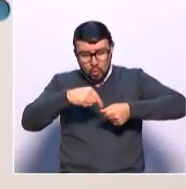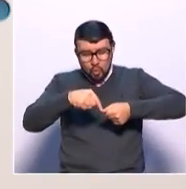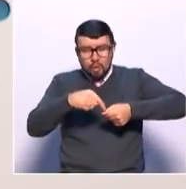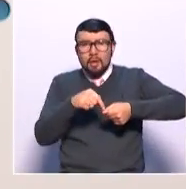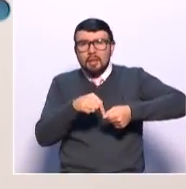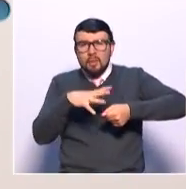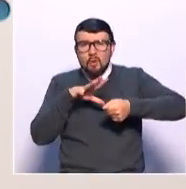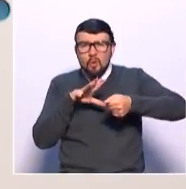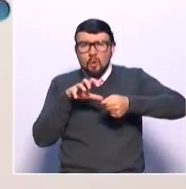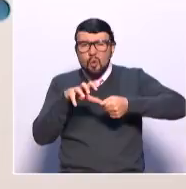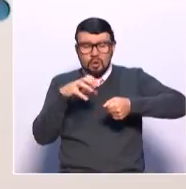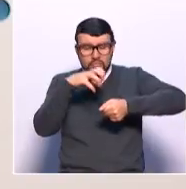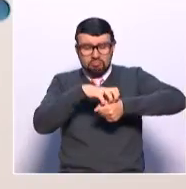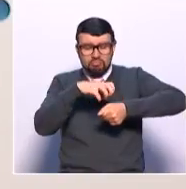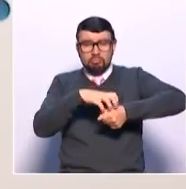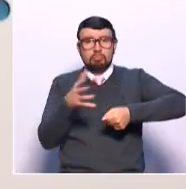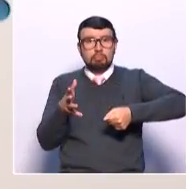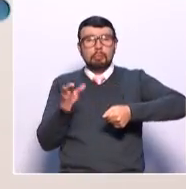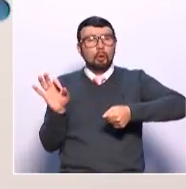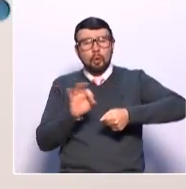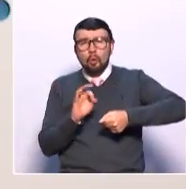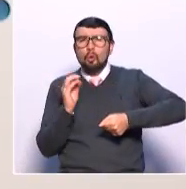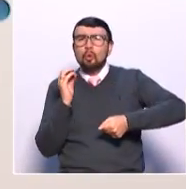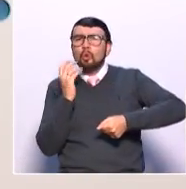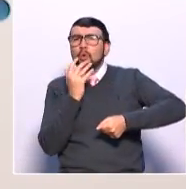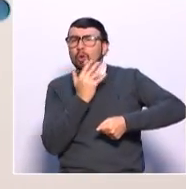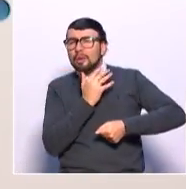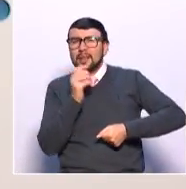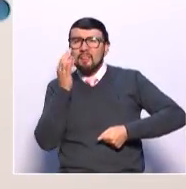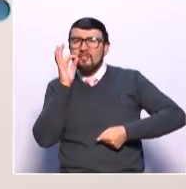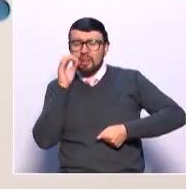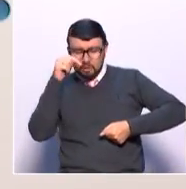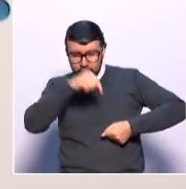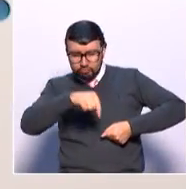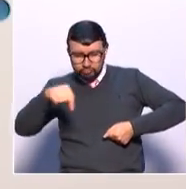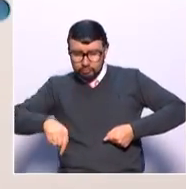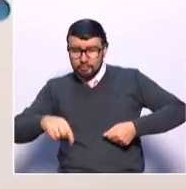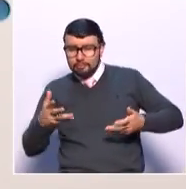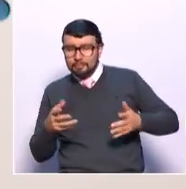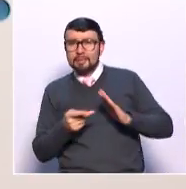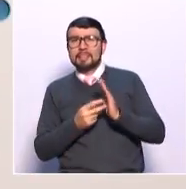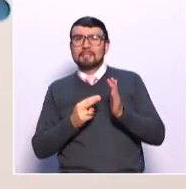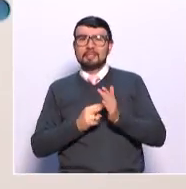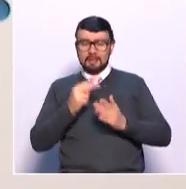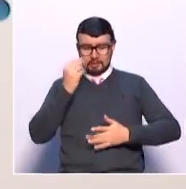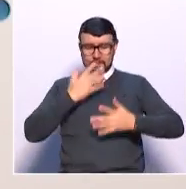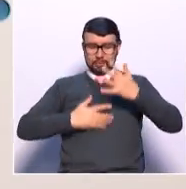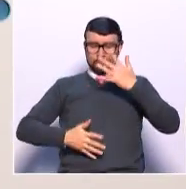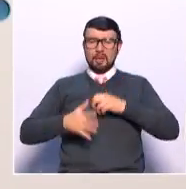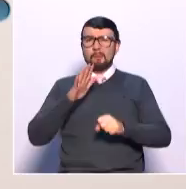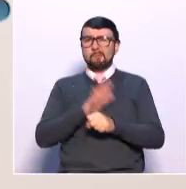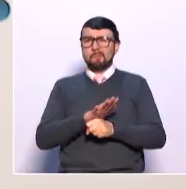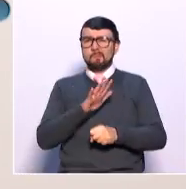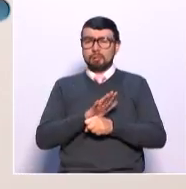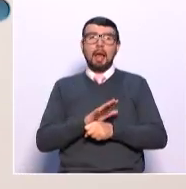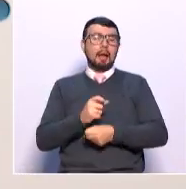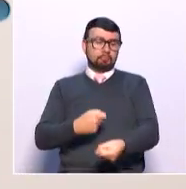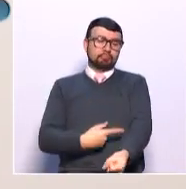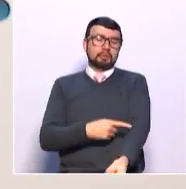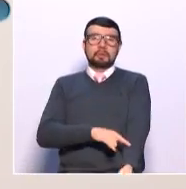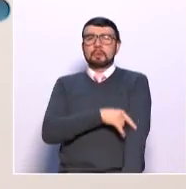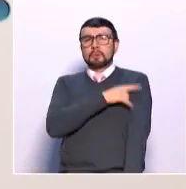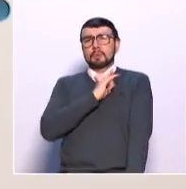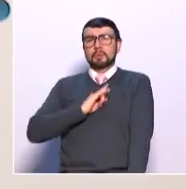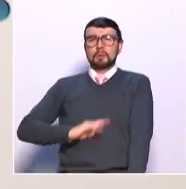pierna porque puede ser cosas circulatorios arteriales obstructivas que es donde hacemos la terapia que la acción o problemas como